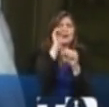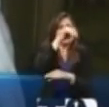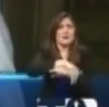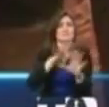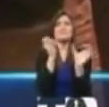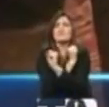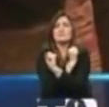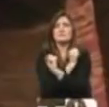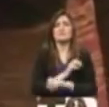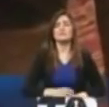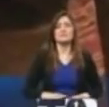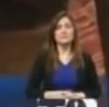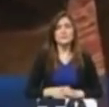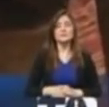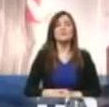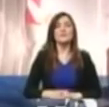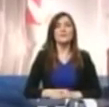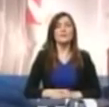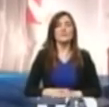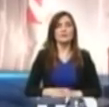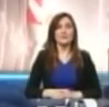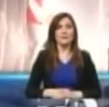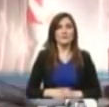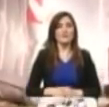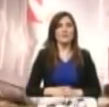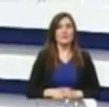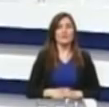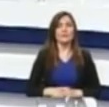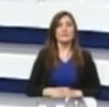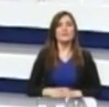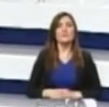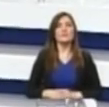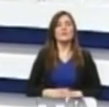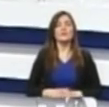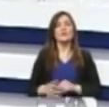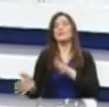tarde y en la noche. En el sur de Quito, Nelson Carrera, 24 horas.